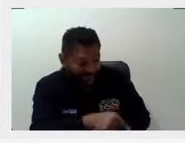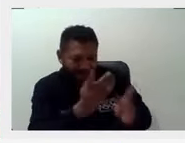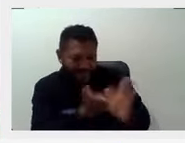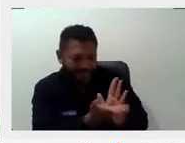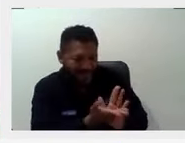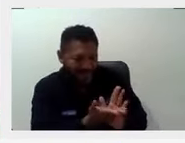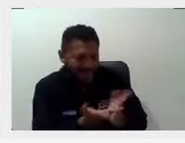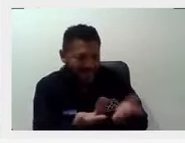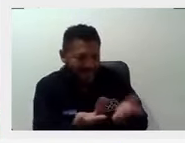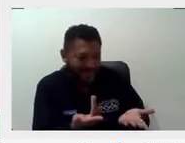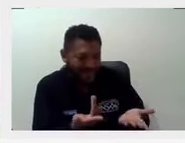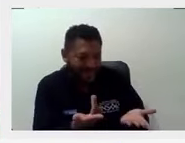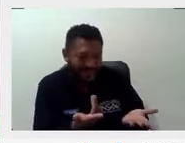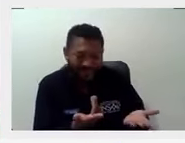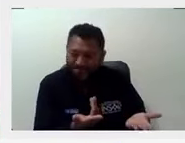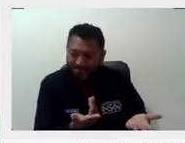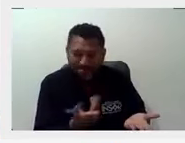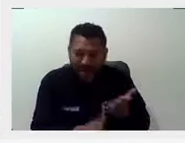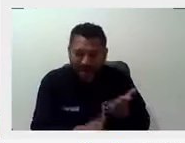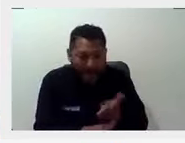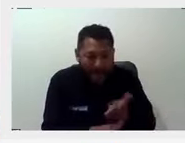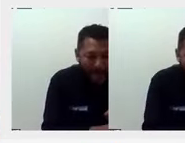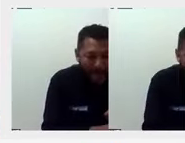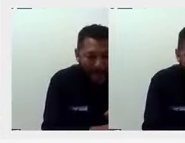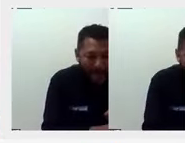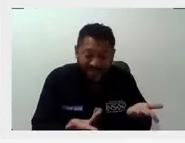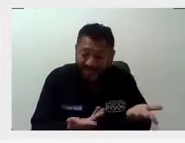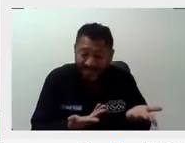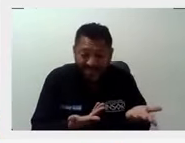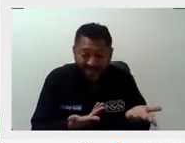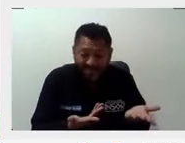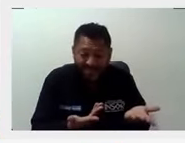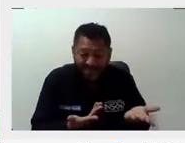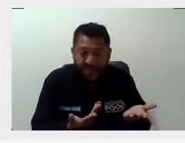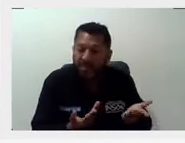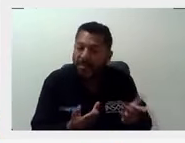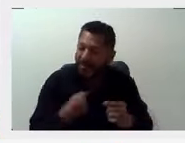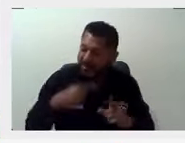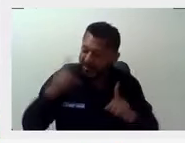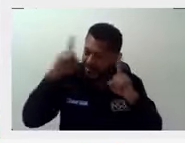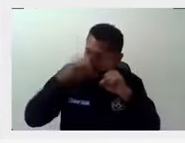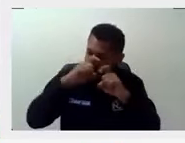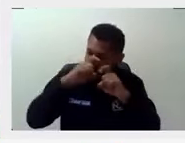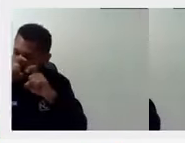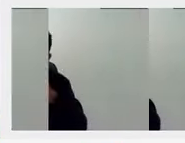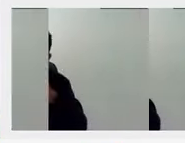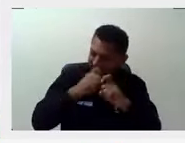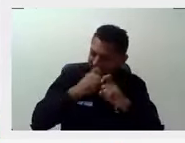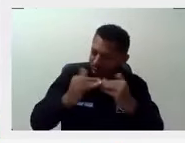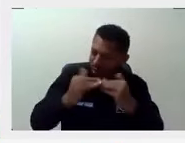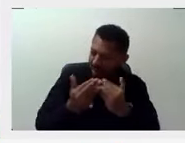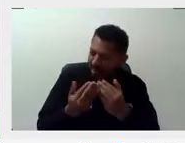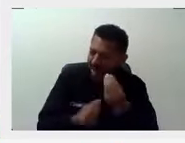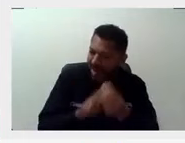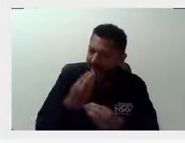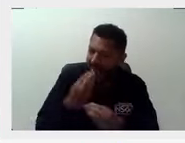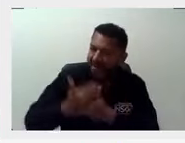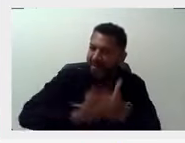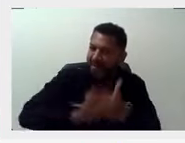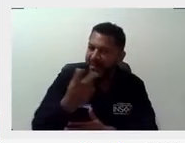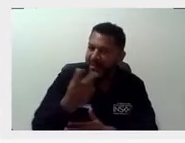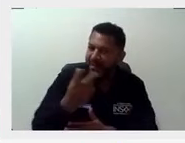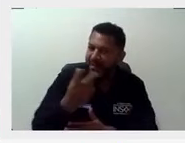pues sencillamente la reflexión es que no estamos haciendo bien en el proceso, o sea, no, algo no estamos haciendo bien, y uno es no